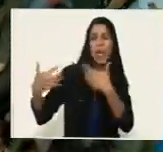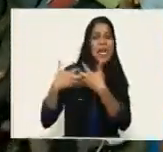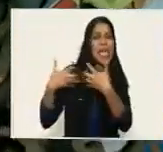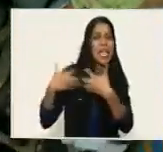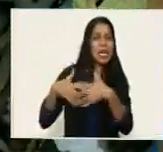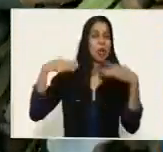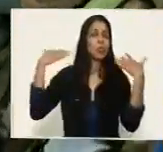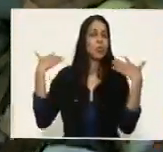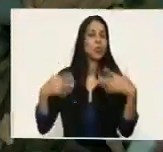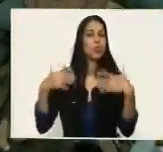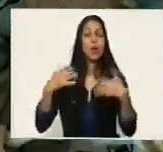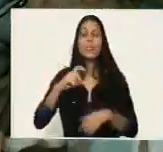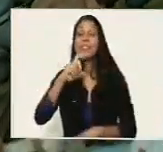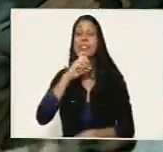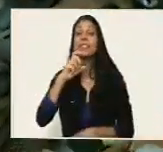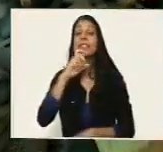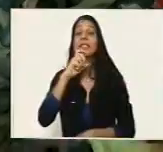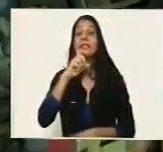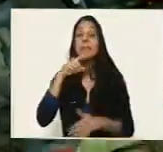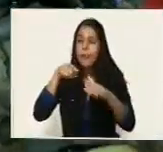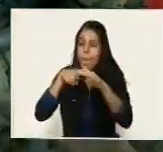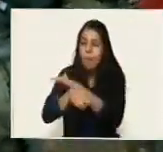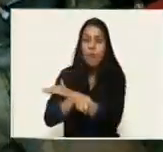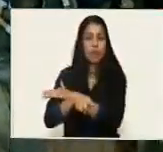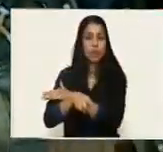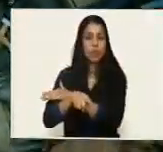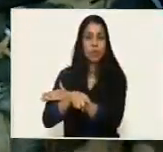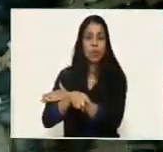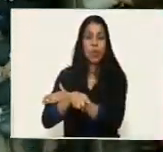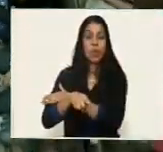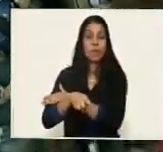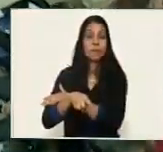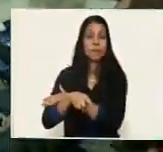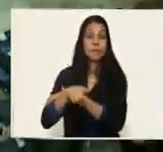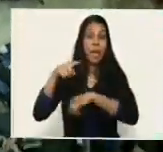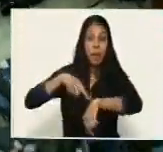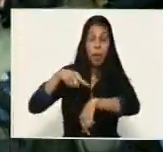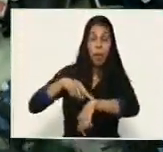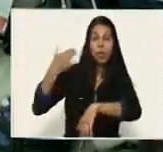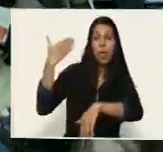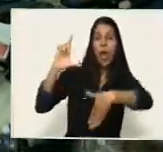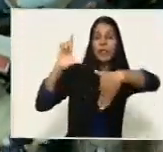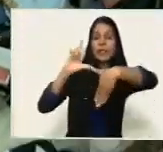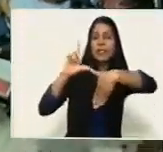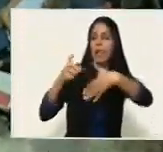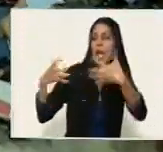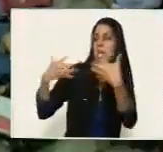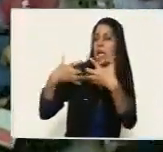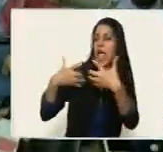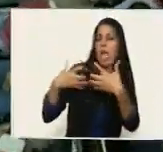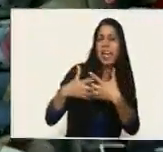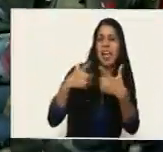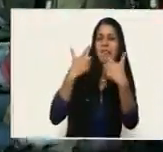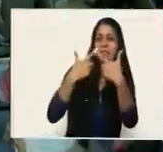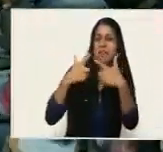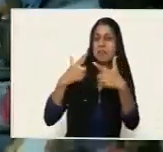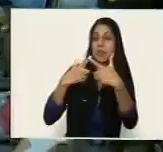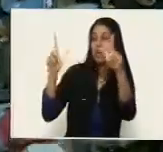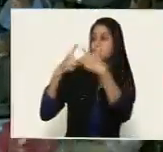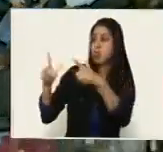sumamente complejo. Estaba en pleno apogeo la guerra de independencia en todo el continente,